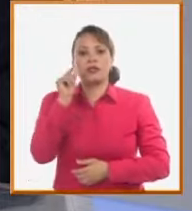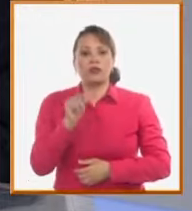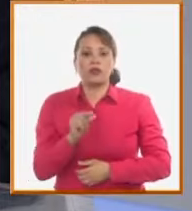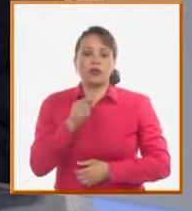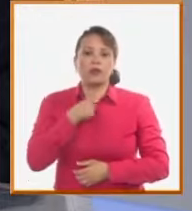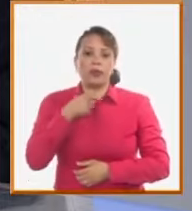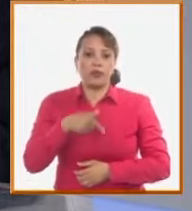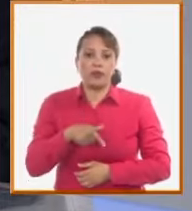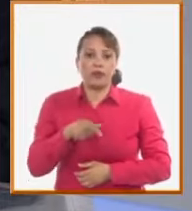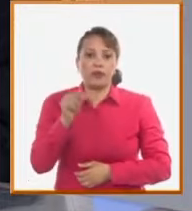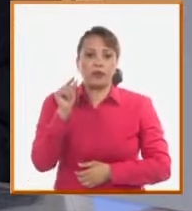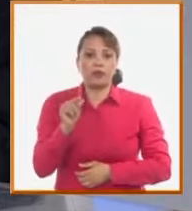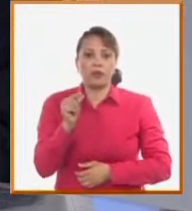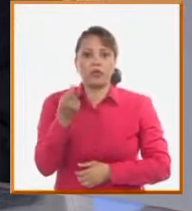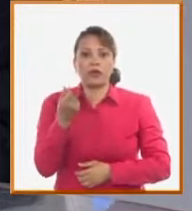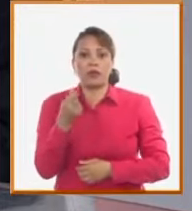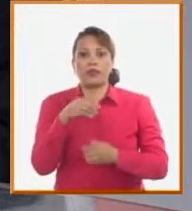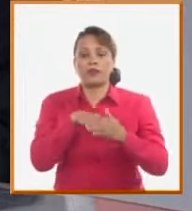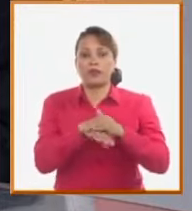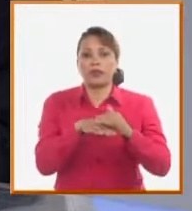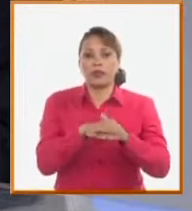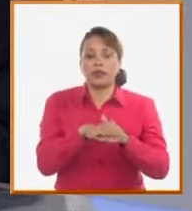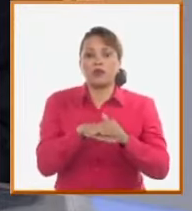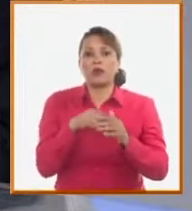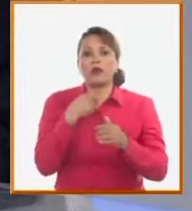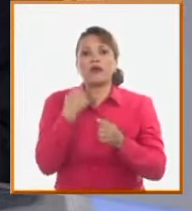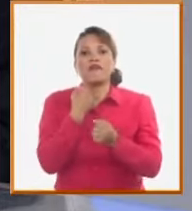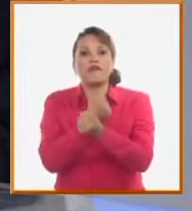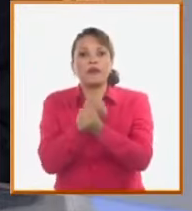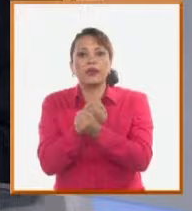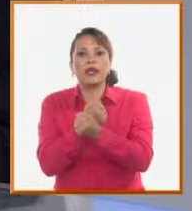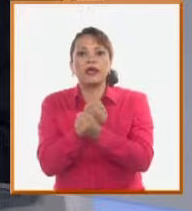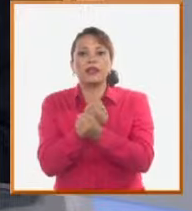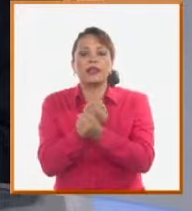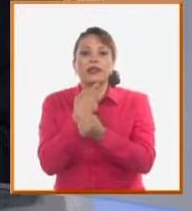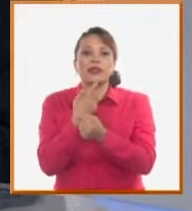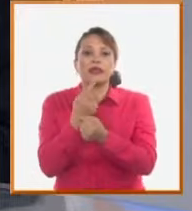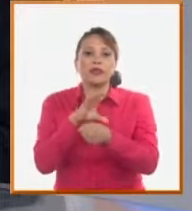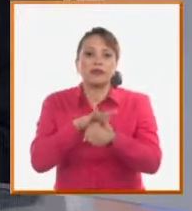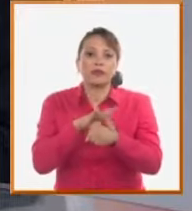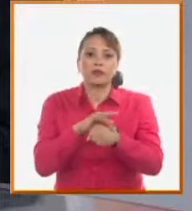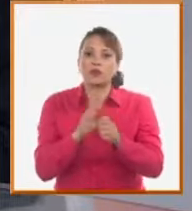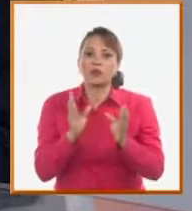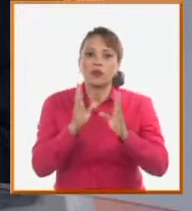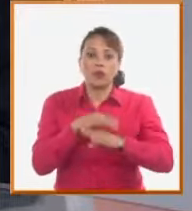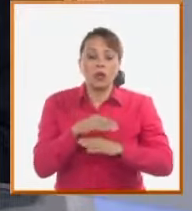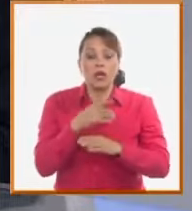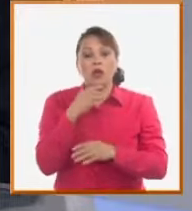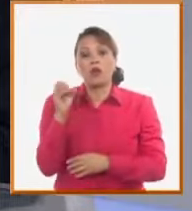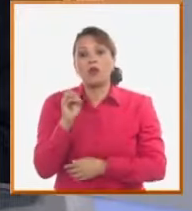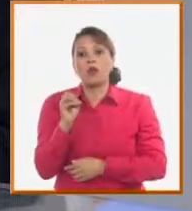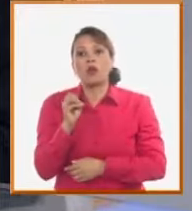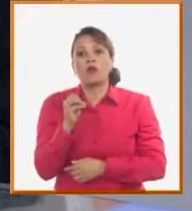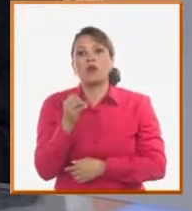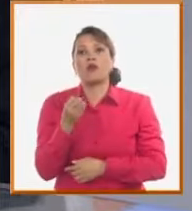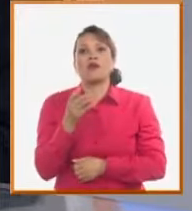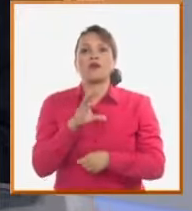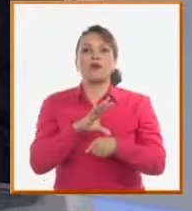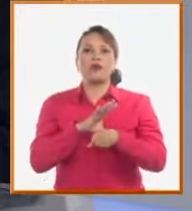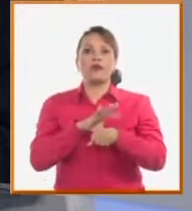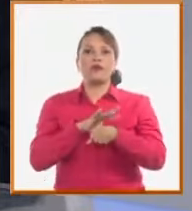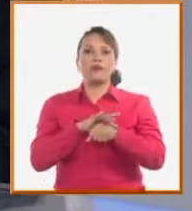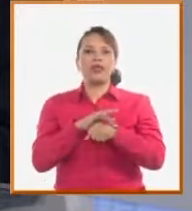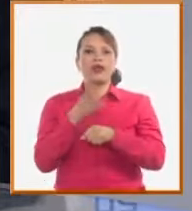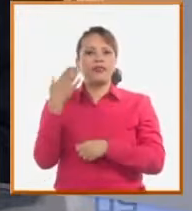enfermedades que peligre su vida de manera inminente o tenga padecimientos, secuelas